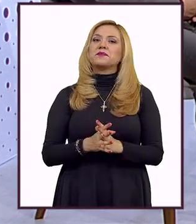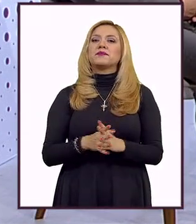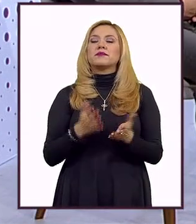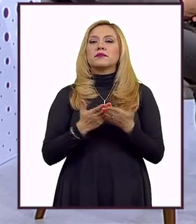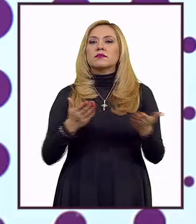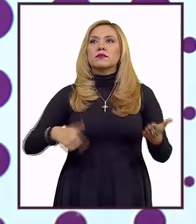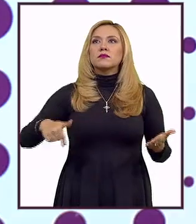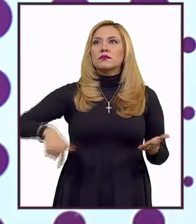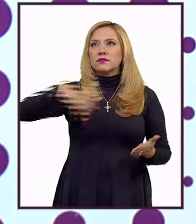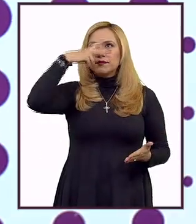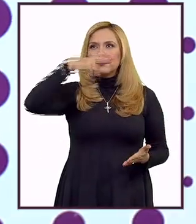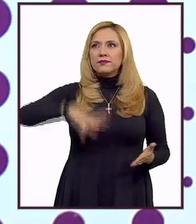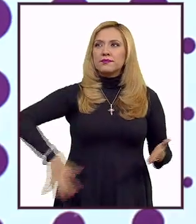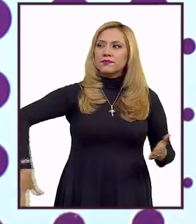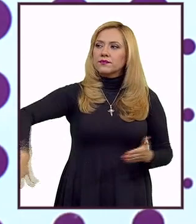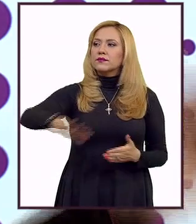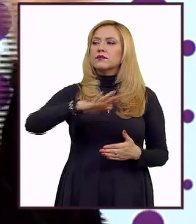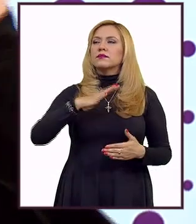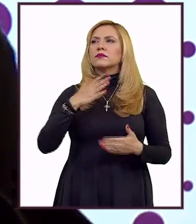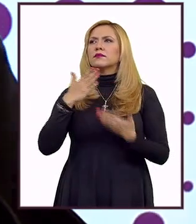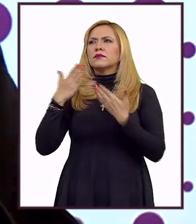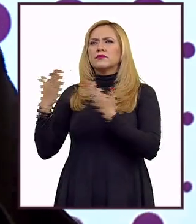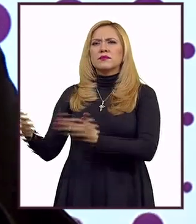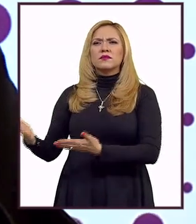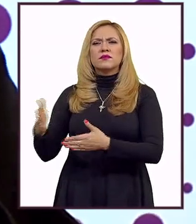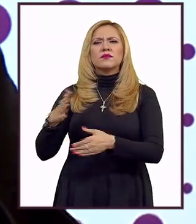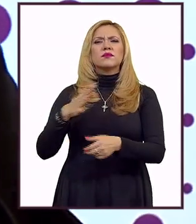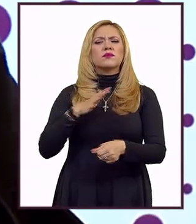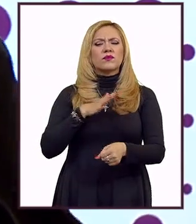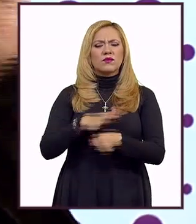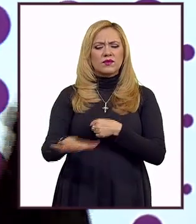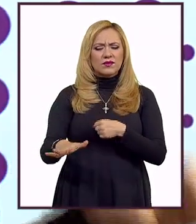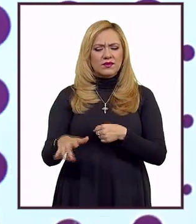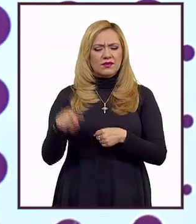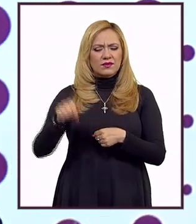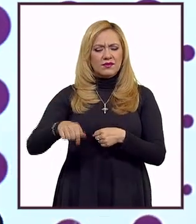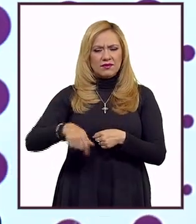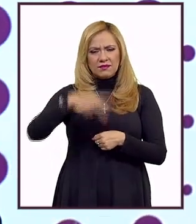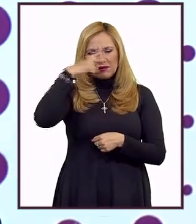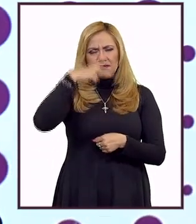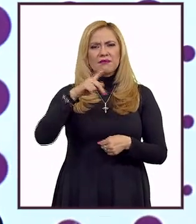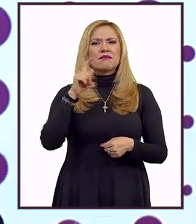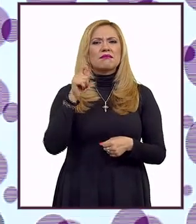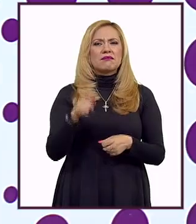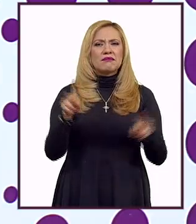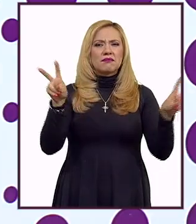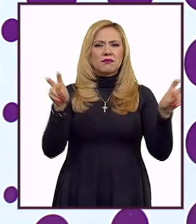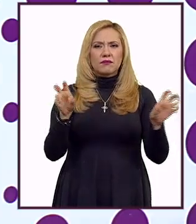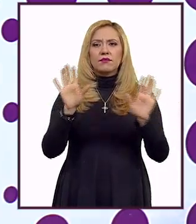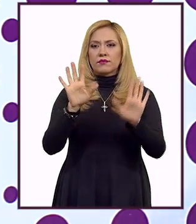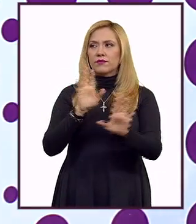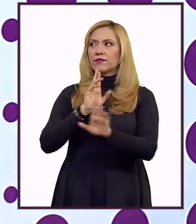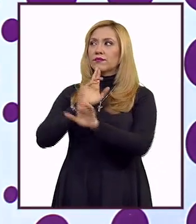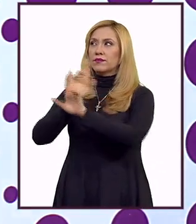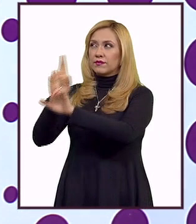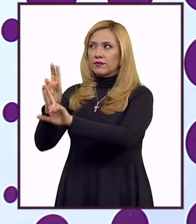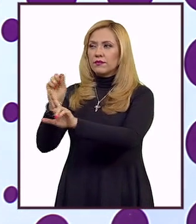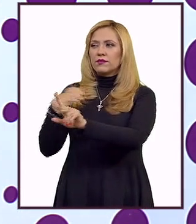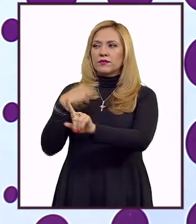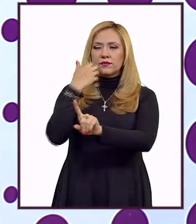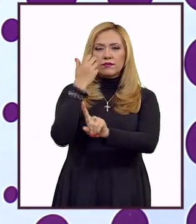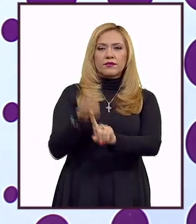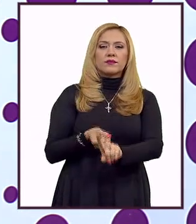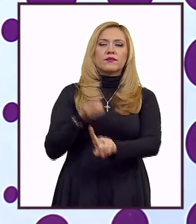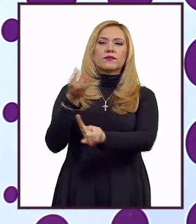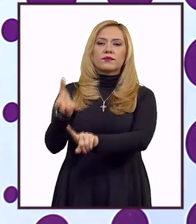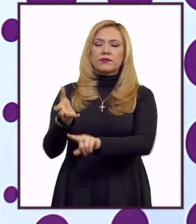nuestro país, Juan Carlos, ¿cuál es la situación en nuestro país del uso de la tortura? Antes de responder a eso, complementando un poco lo que se ha